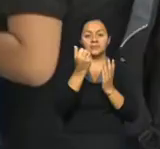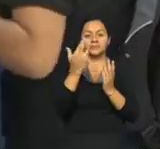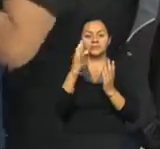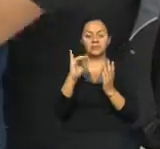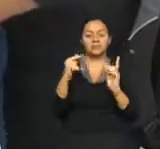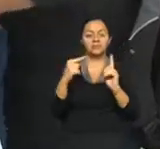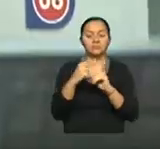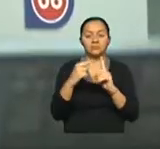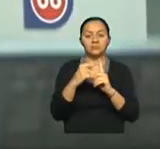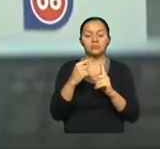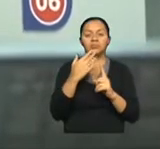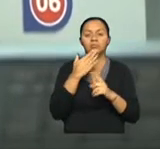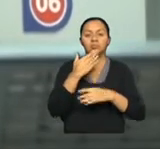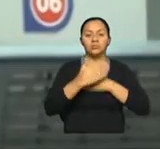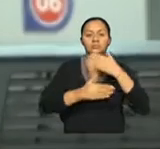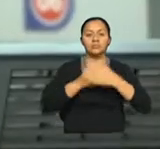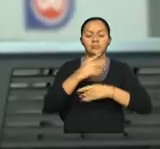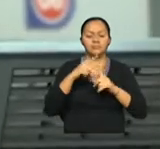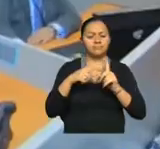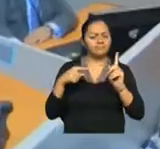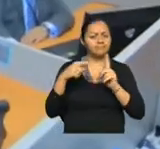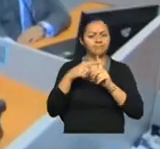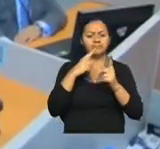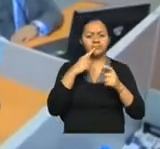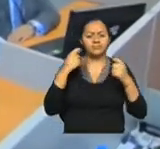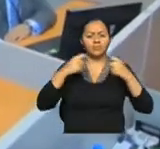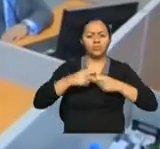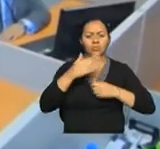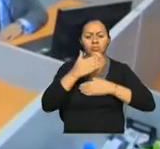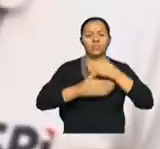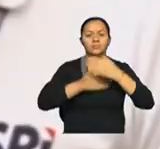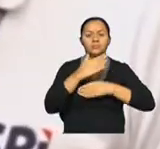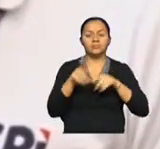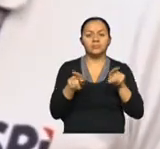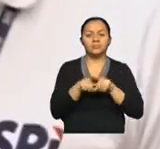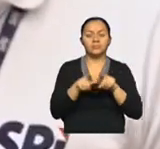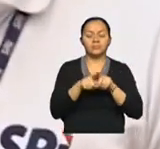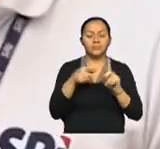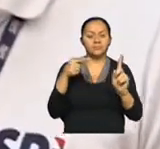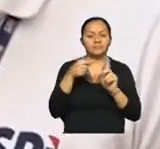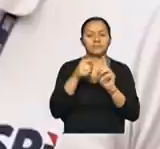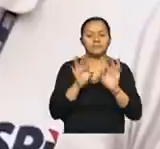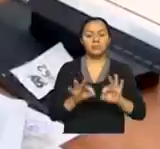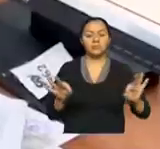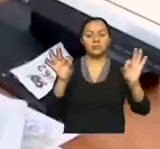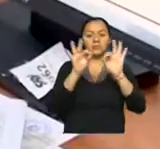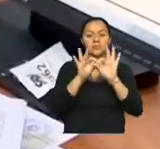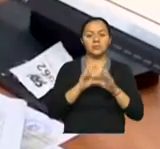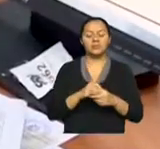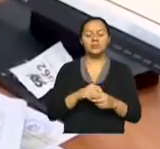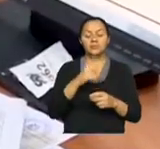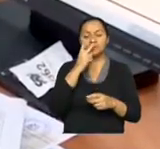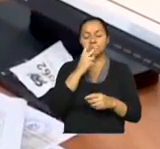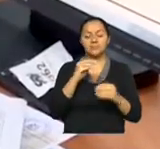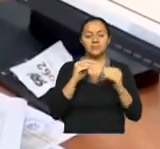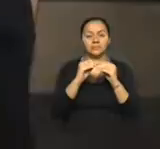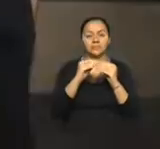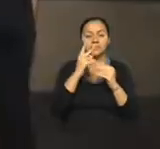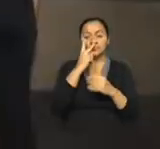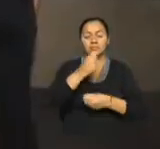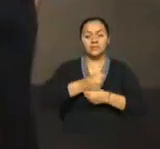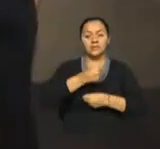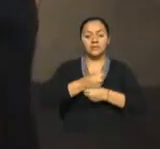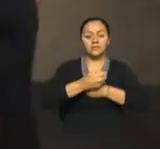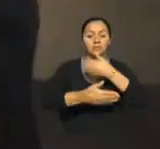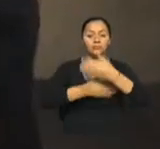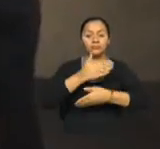Internas, SRI, ha sido uno de los aportes más importantes en la lucha contra la corrupción en el Ecuador. Fruto de la labor de esta